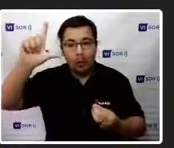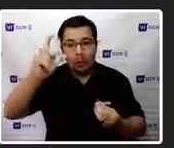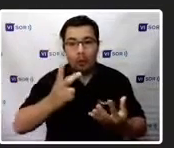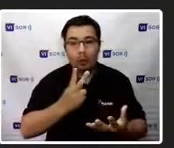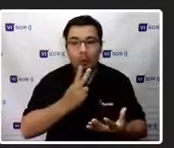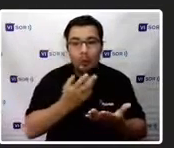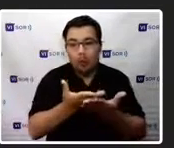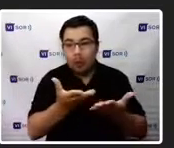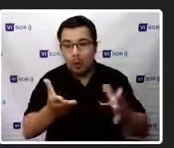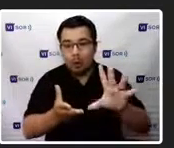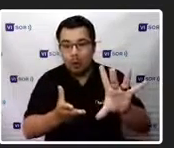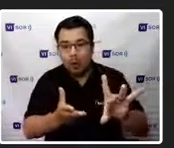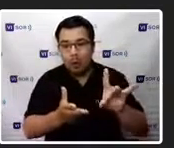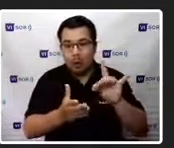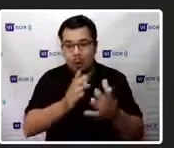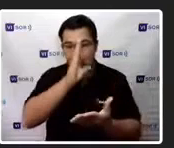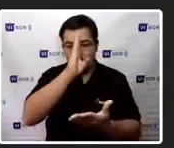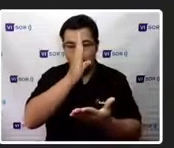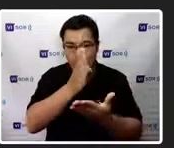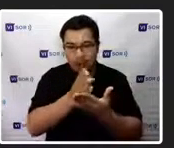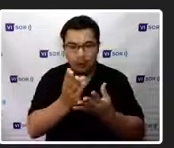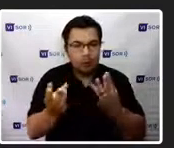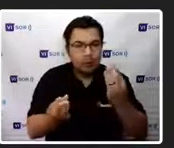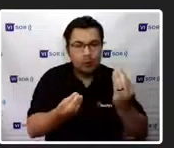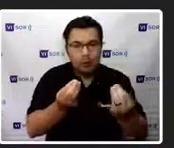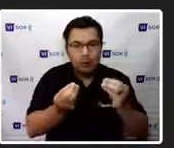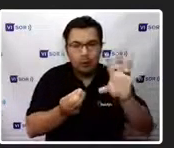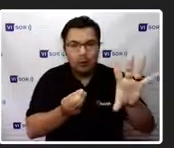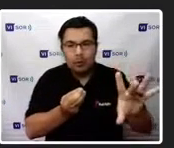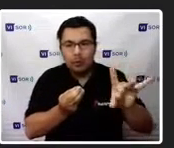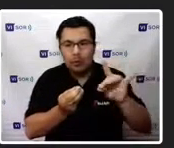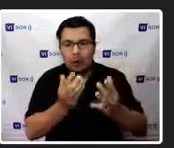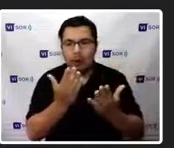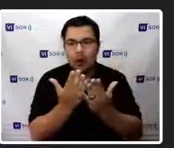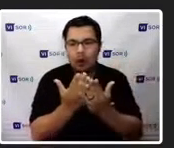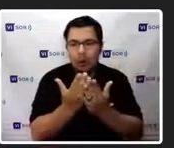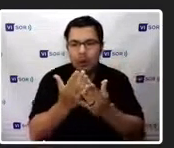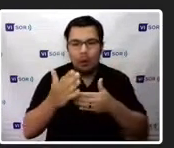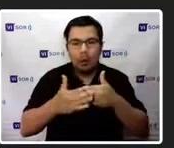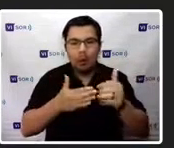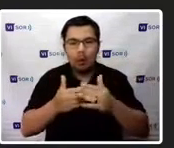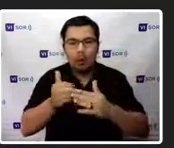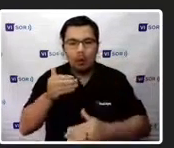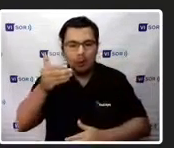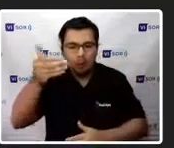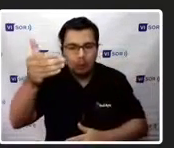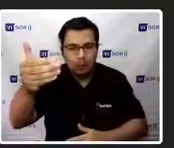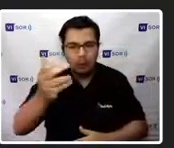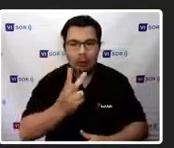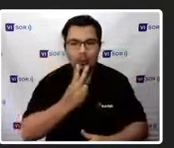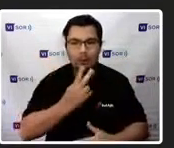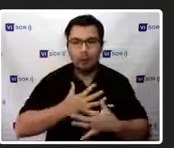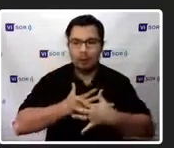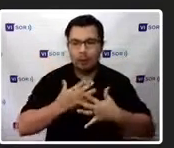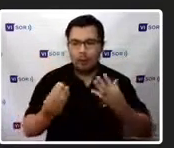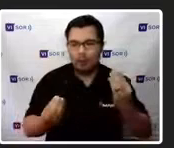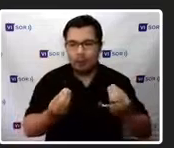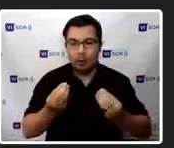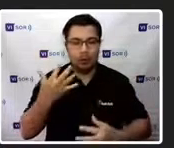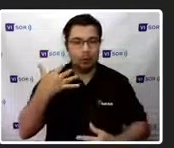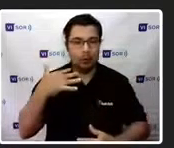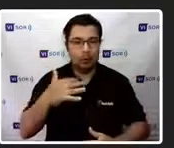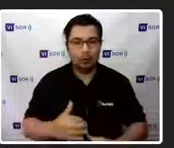tomar decisiones sobre qué estudiar, dónde destinar los próximos años de mi vida son realmente cruciales, ¿no? Y bueno, hoy día tenemos